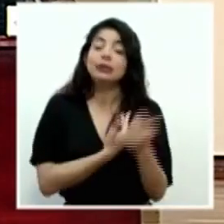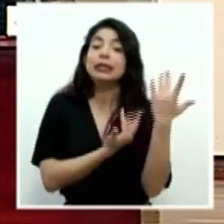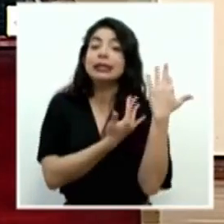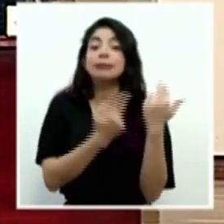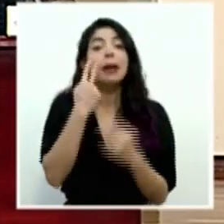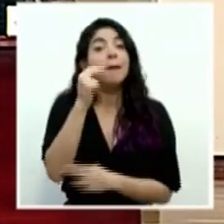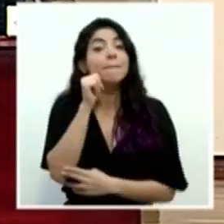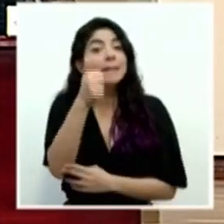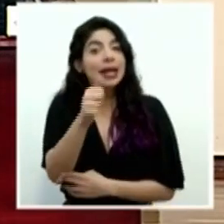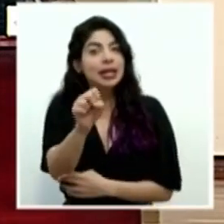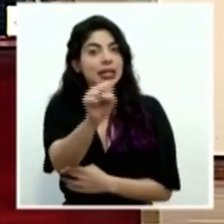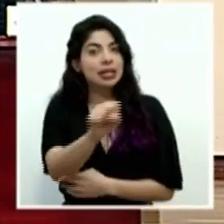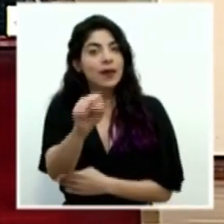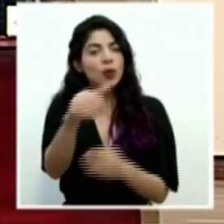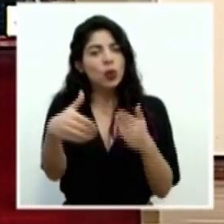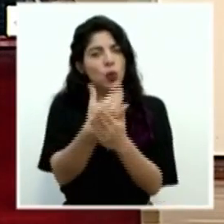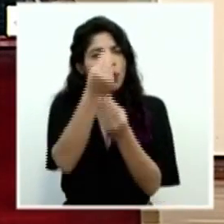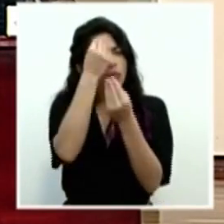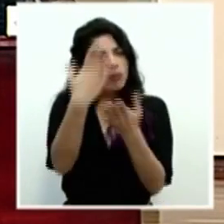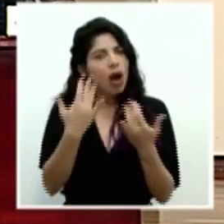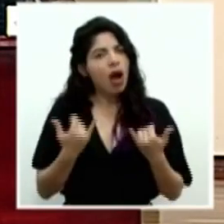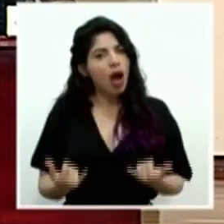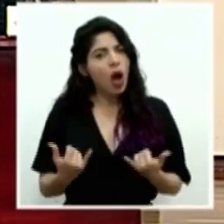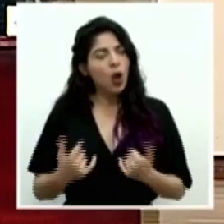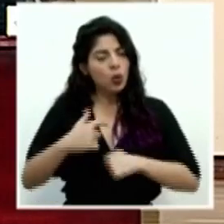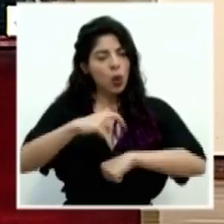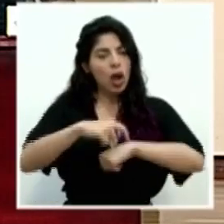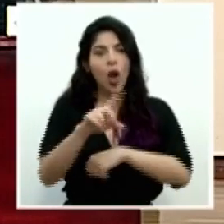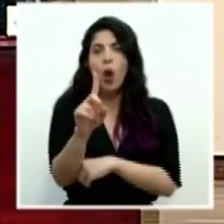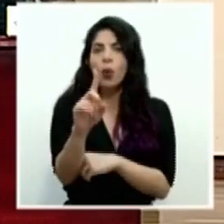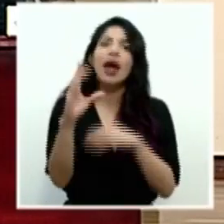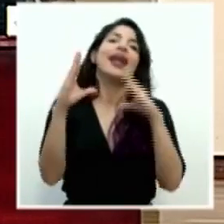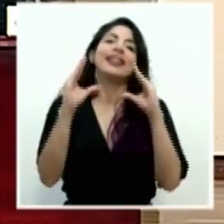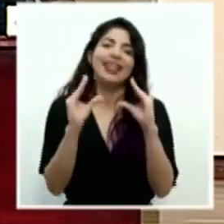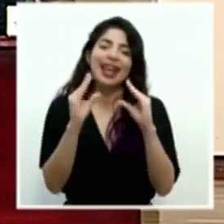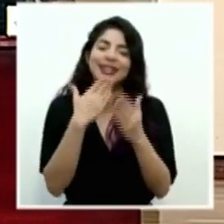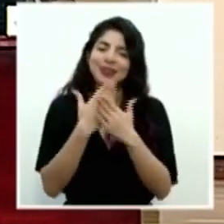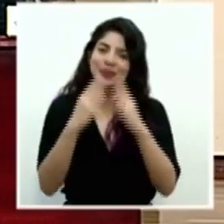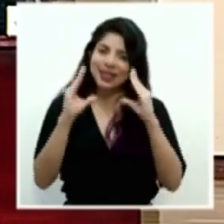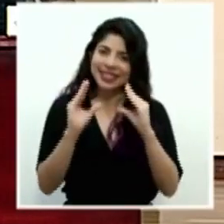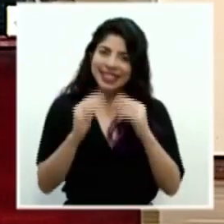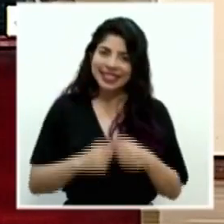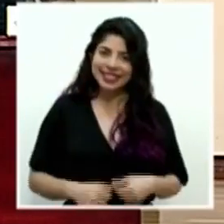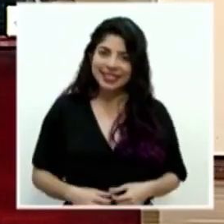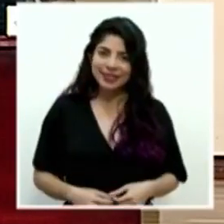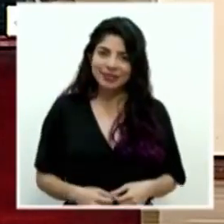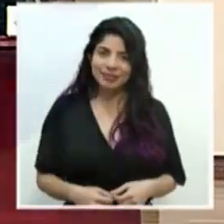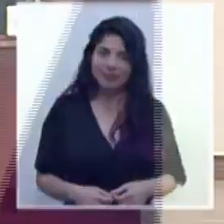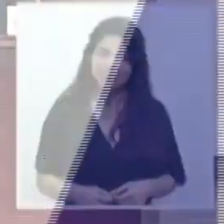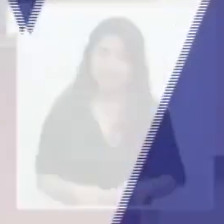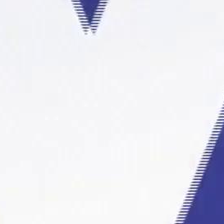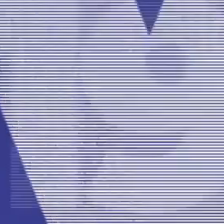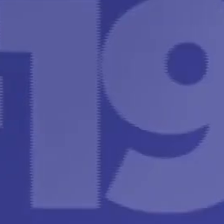Los esperamos mañana sábado con una nueva actualización al ser la 1 de la tarde. Muy buenas tardes.